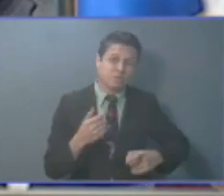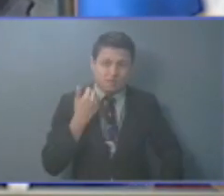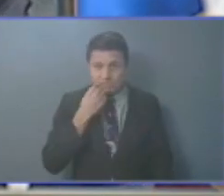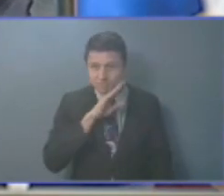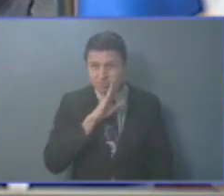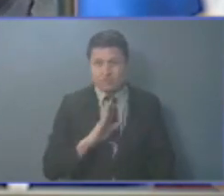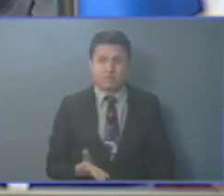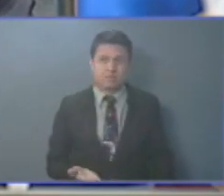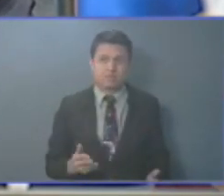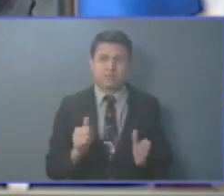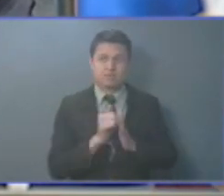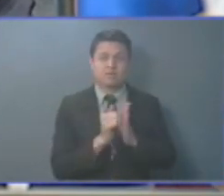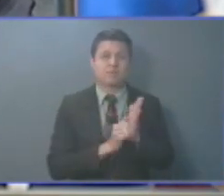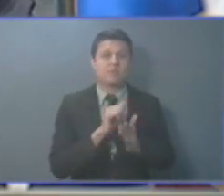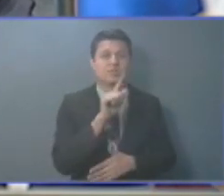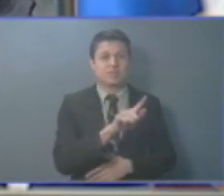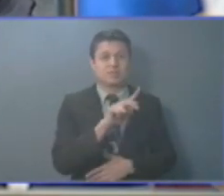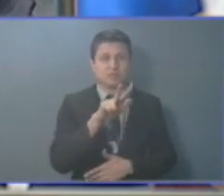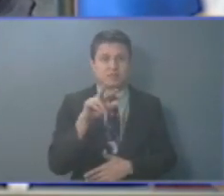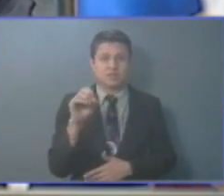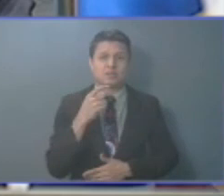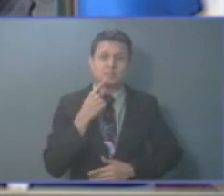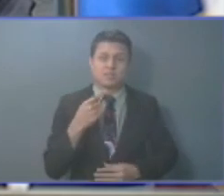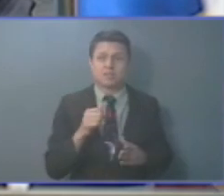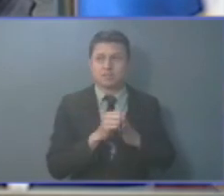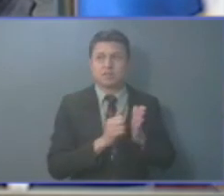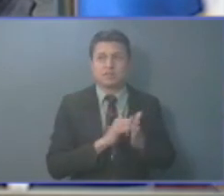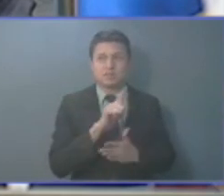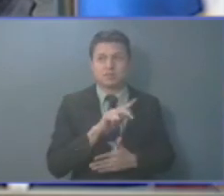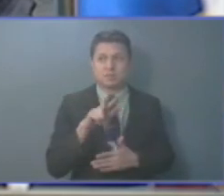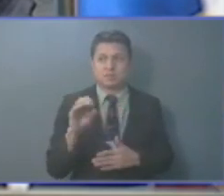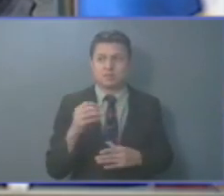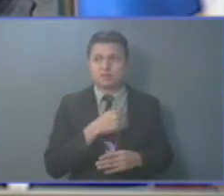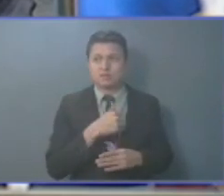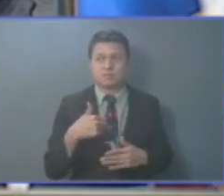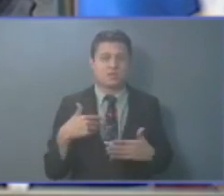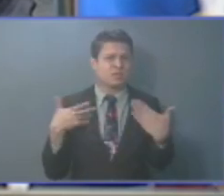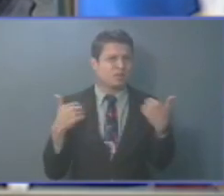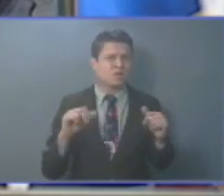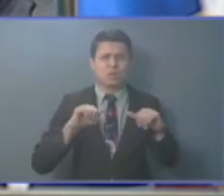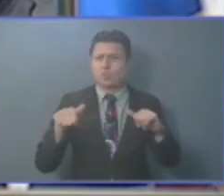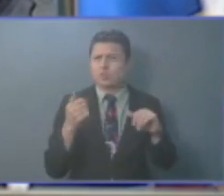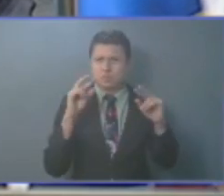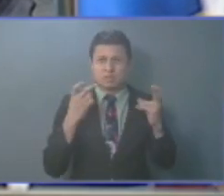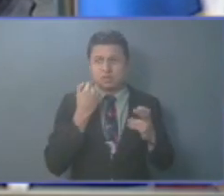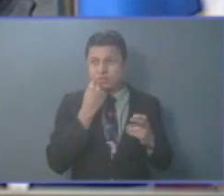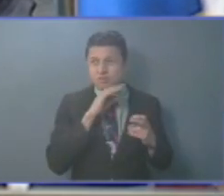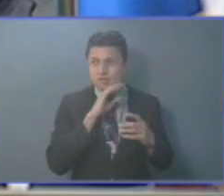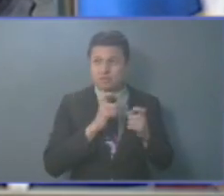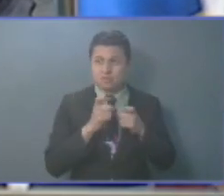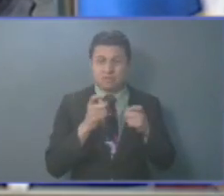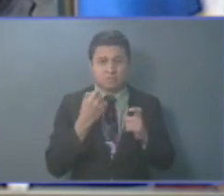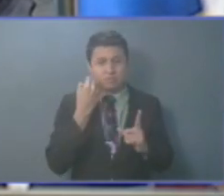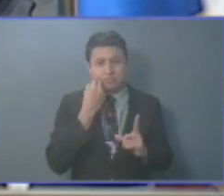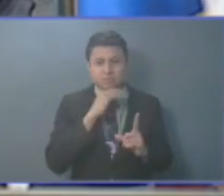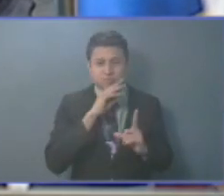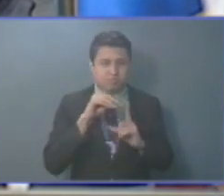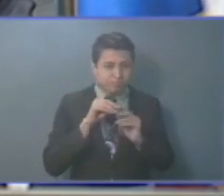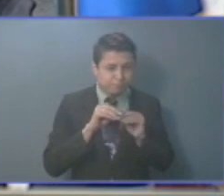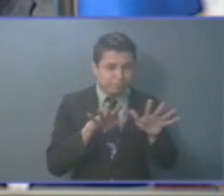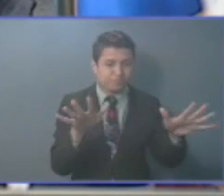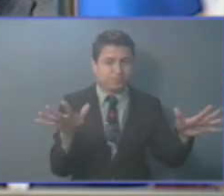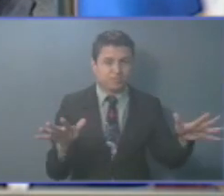enfermedades. Su artículo 130 dice, artículo 130, el Ministerio tendrá su cargo en todos los aspectos del control de las enfermedades transmisibles y